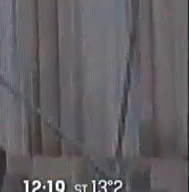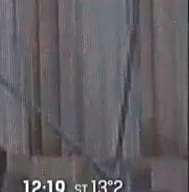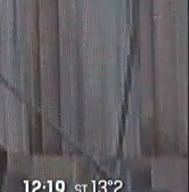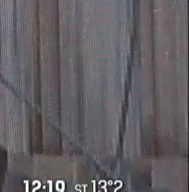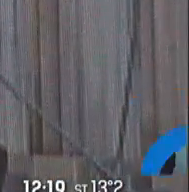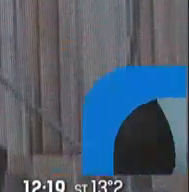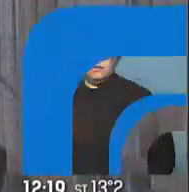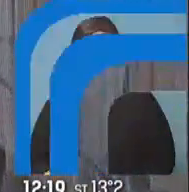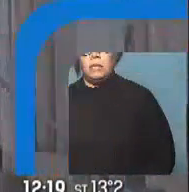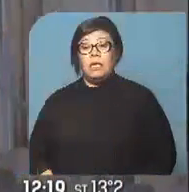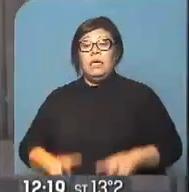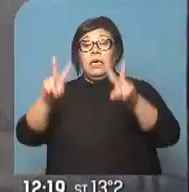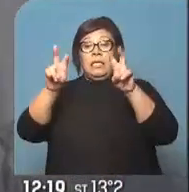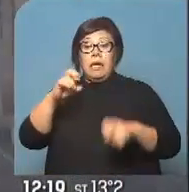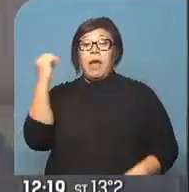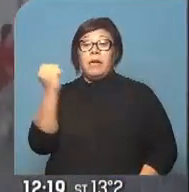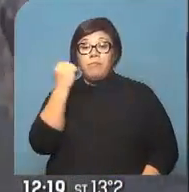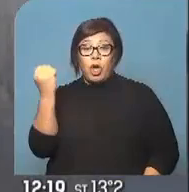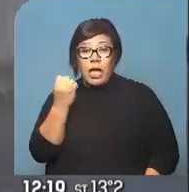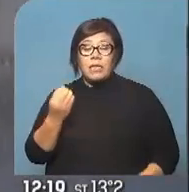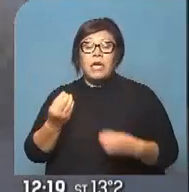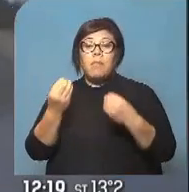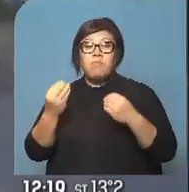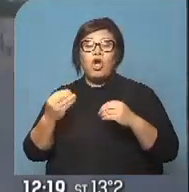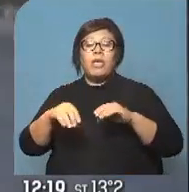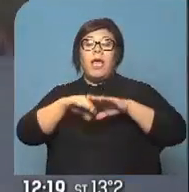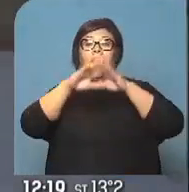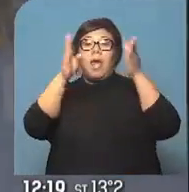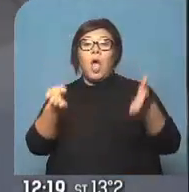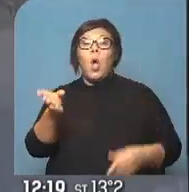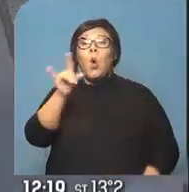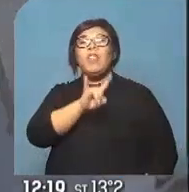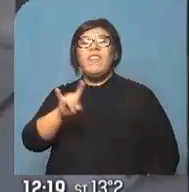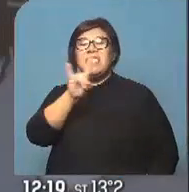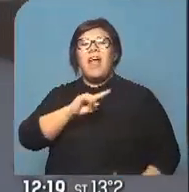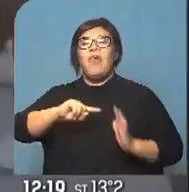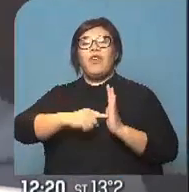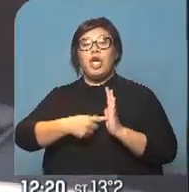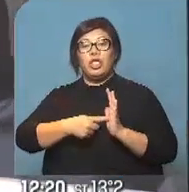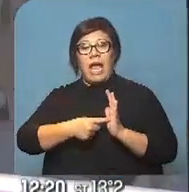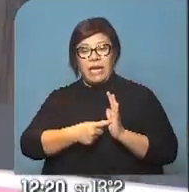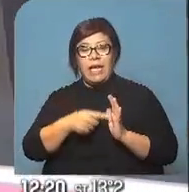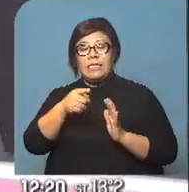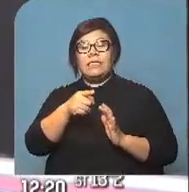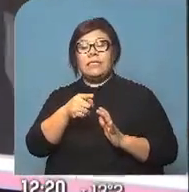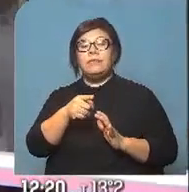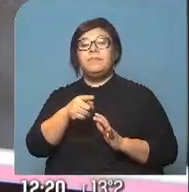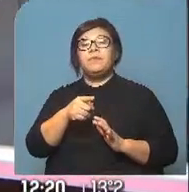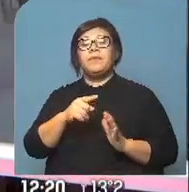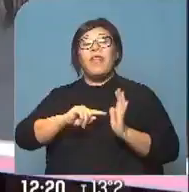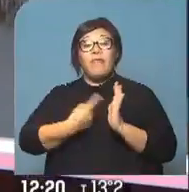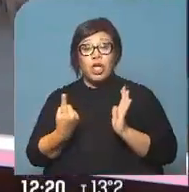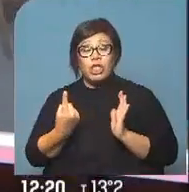por es importante porque nuestro caso de estudios la máxima la universidad de buenos se encuentra como la universidad la mejor universidad